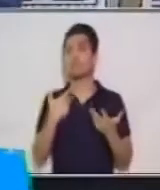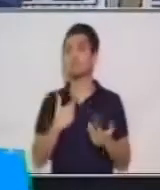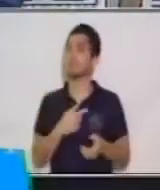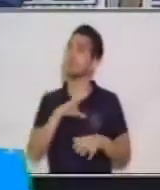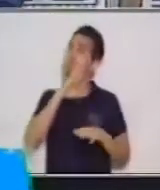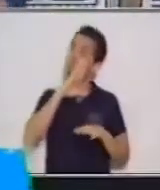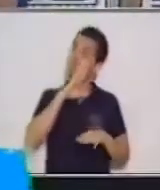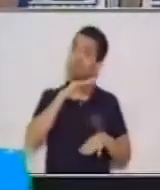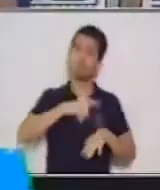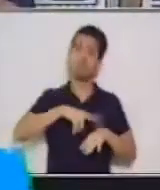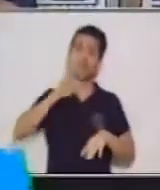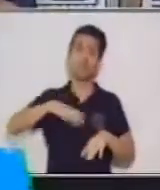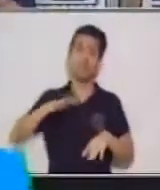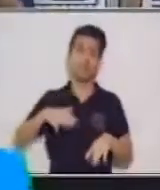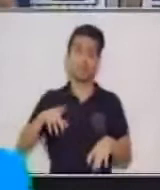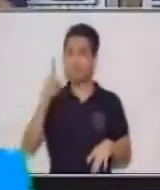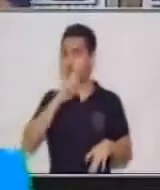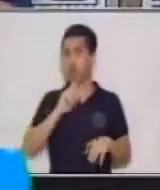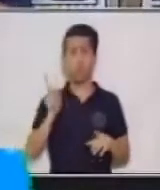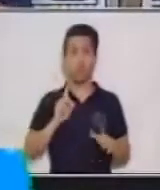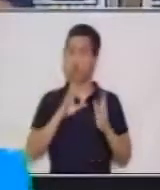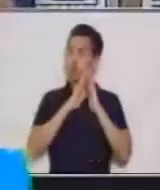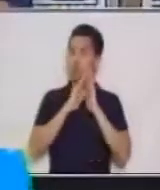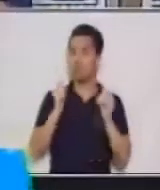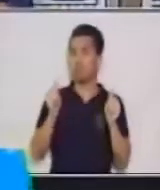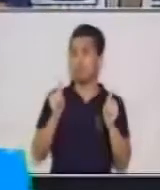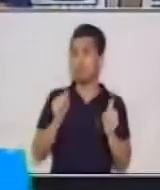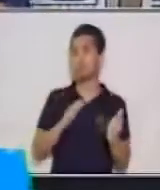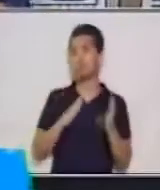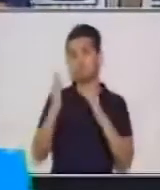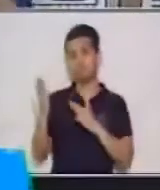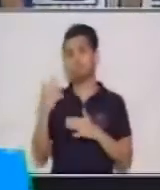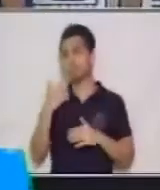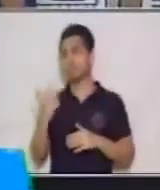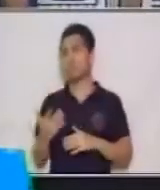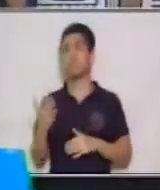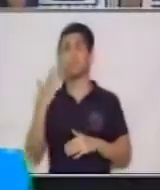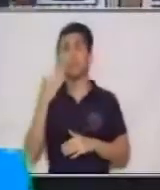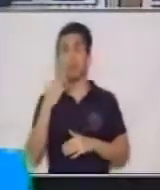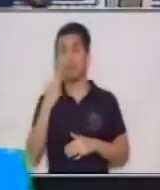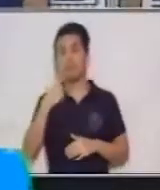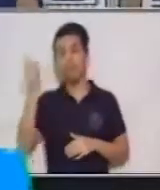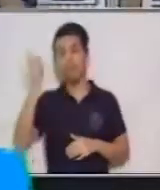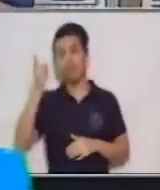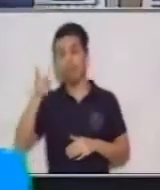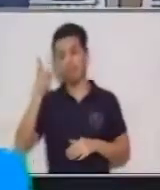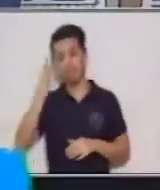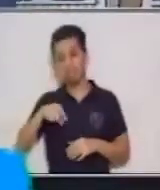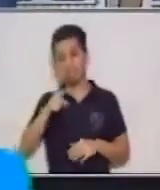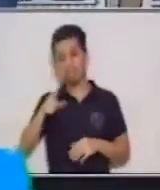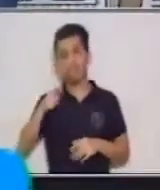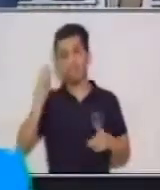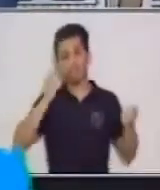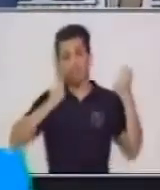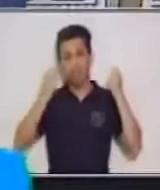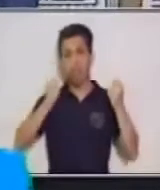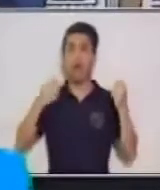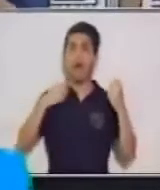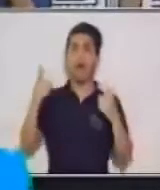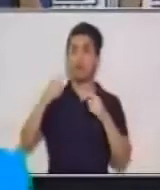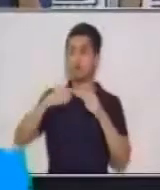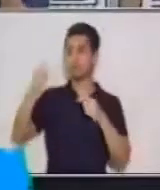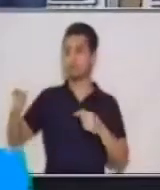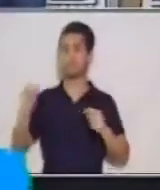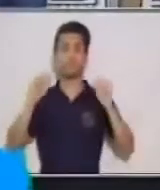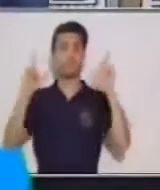efecto, ahora estoy limpio, bien aseado y estoy despierto, porque sabes que cuando te bañas logras despertarte completamente. Y